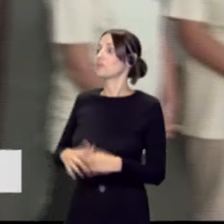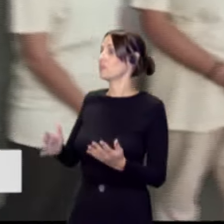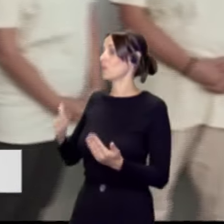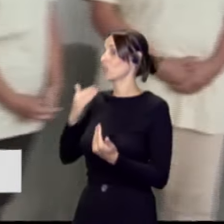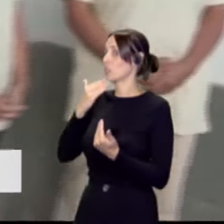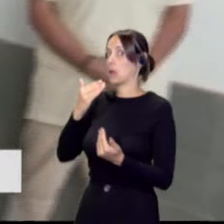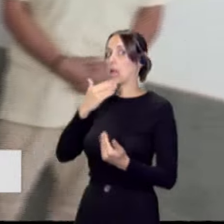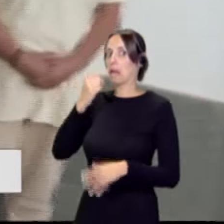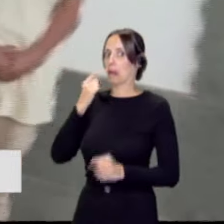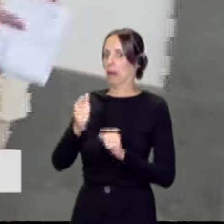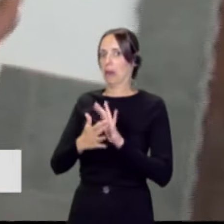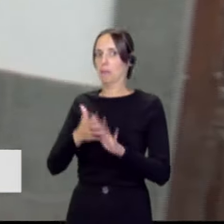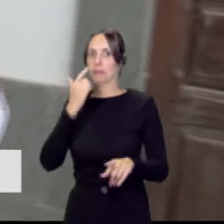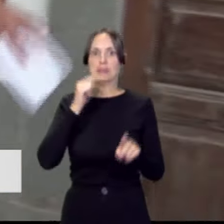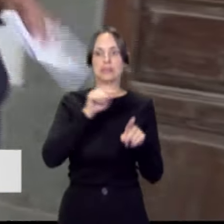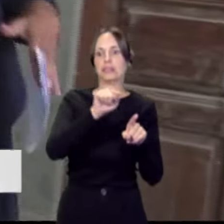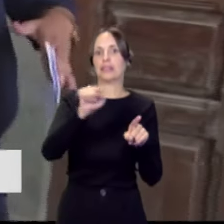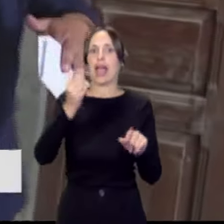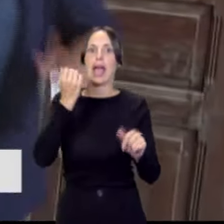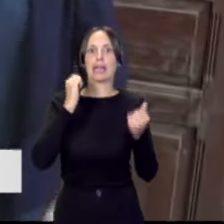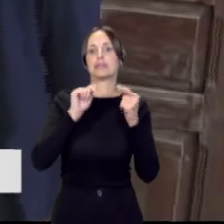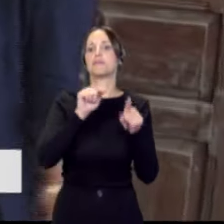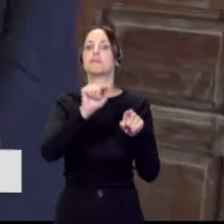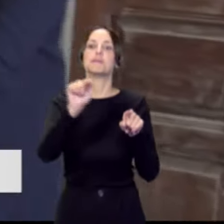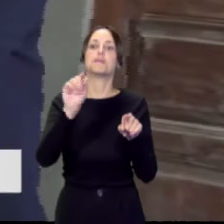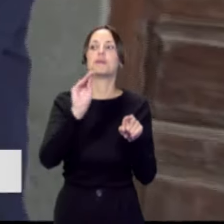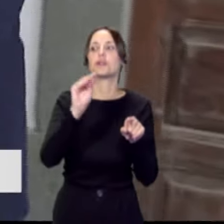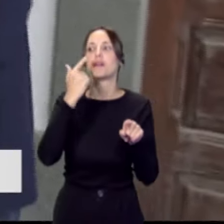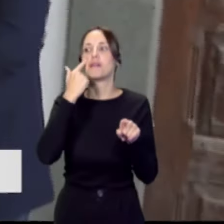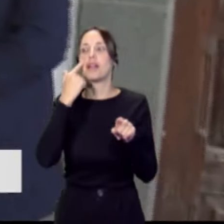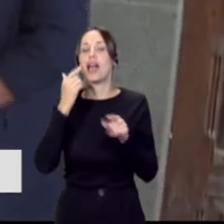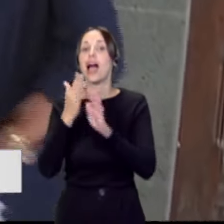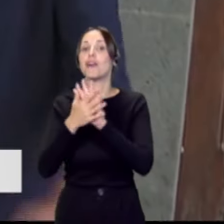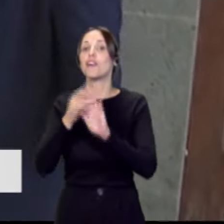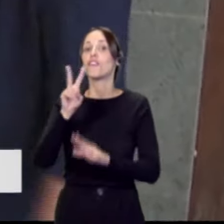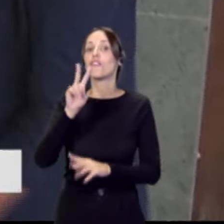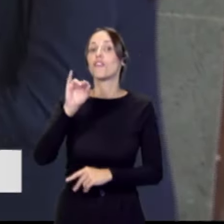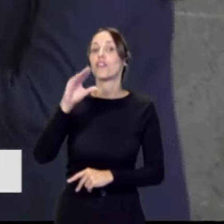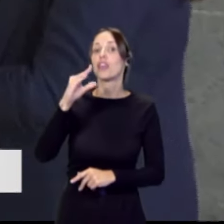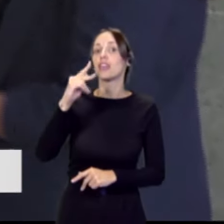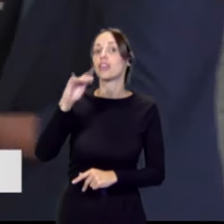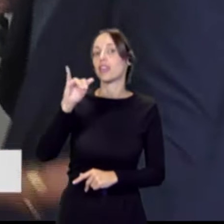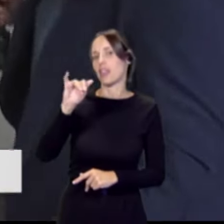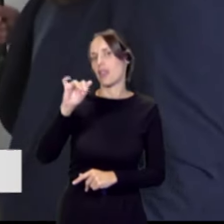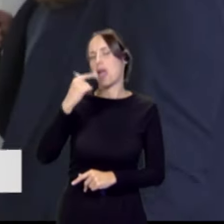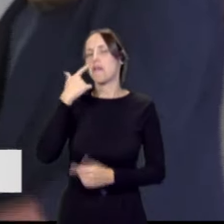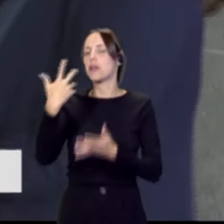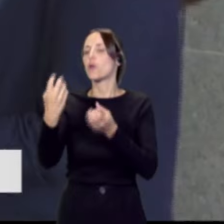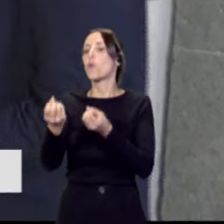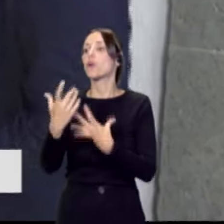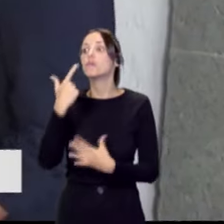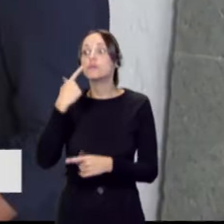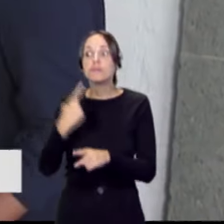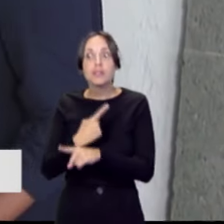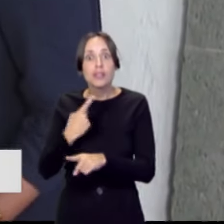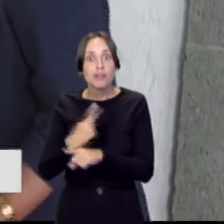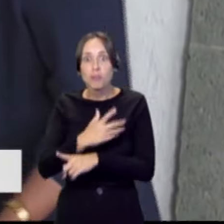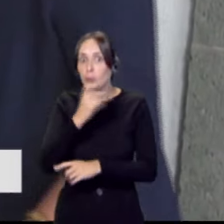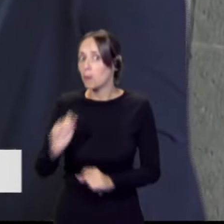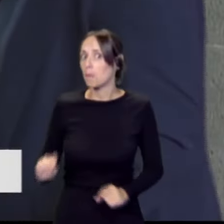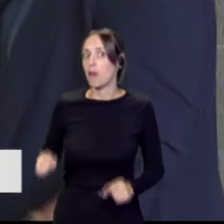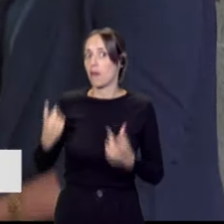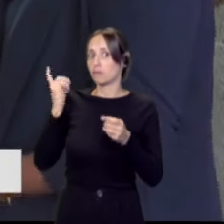pues preguntar a alguna de las actrices que participa. Vamos a hablar con Vicky para que nos cuente muchos nervios. Es la primera vez que participas